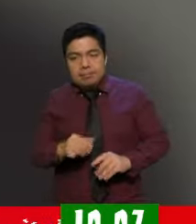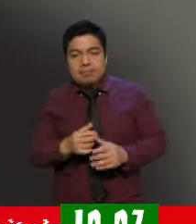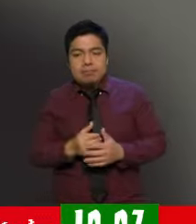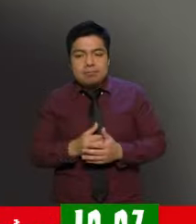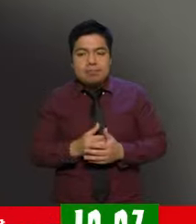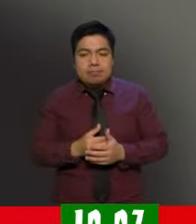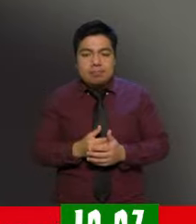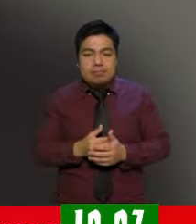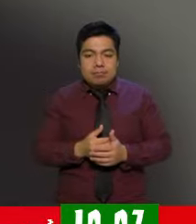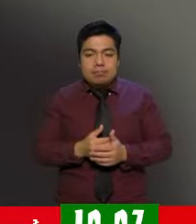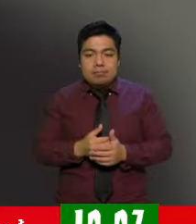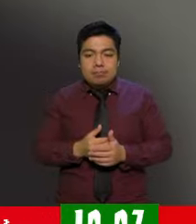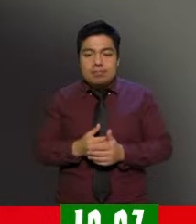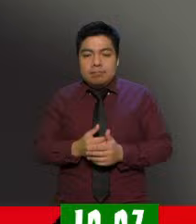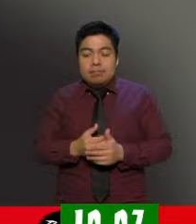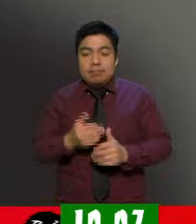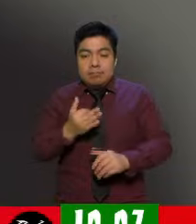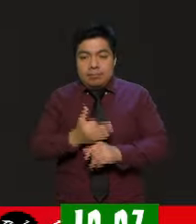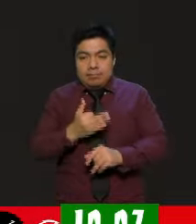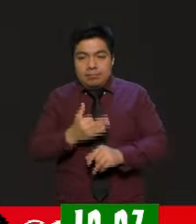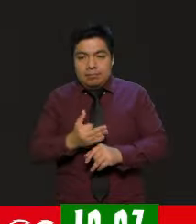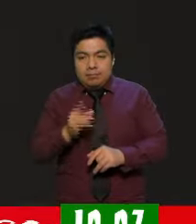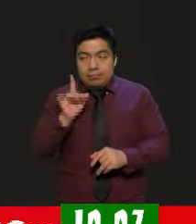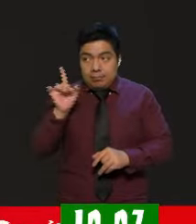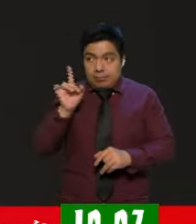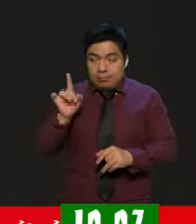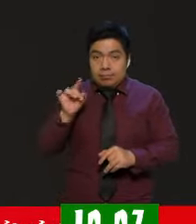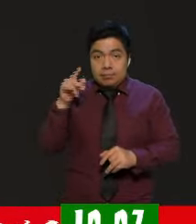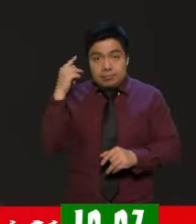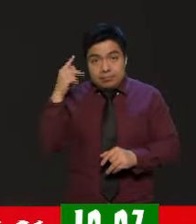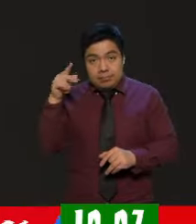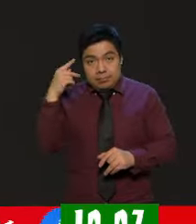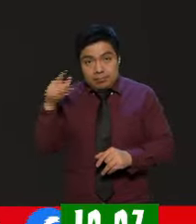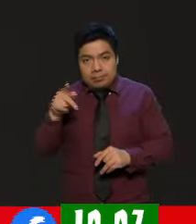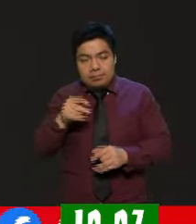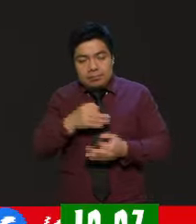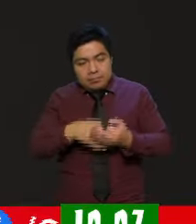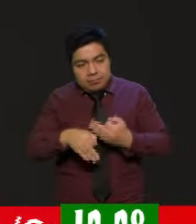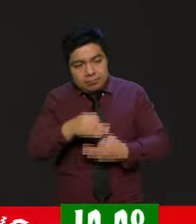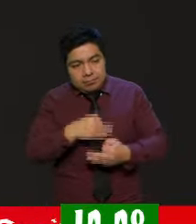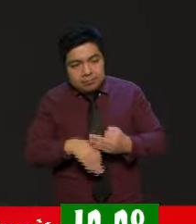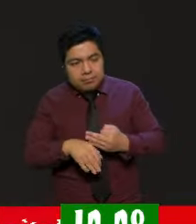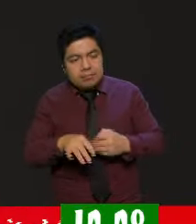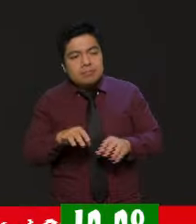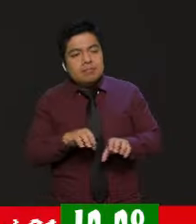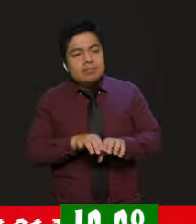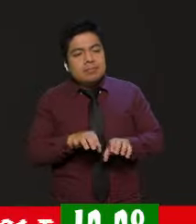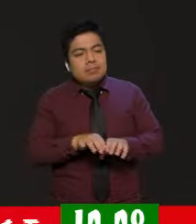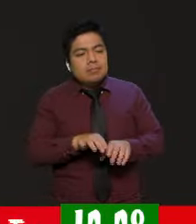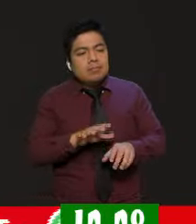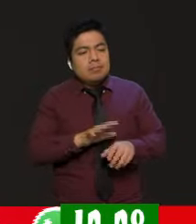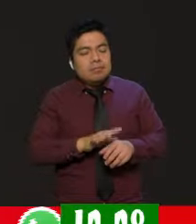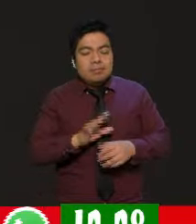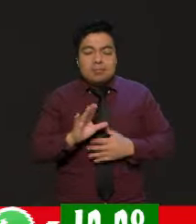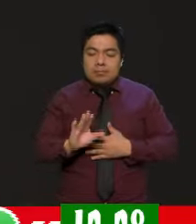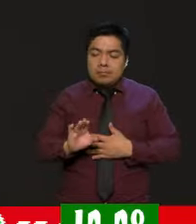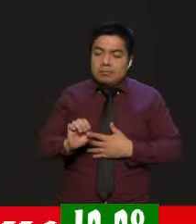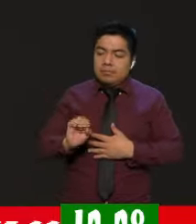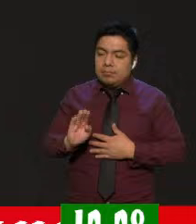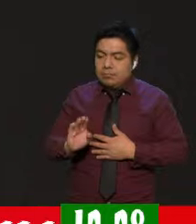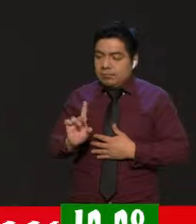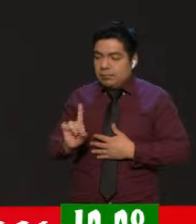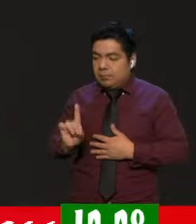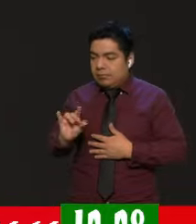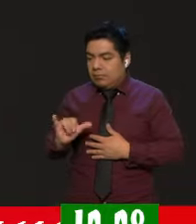la fecha lo sigue siendo. Allá en Puebla, durante sus años formativos, escucharía en la misma medida a Bob Dylan que a